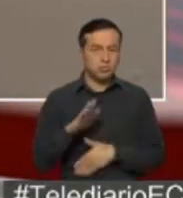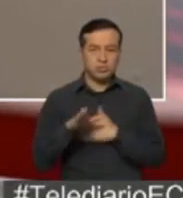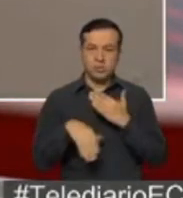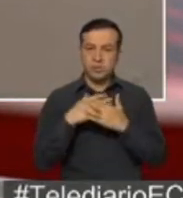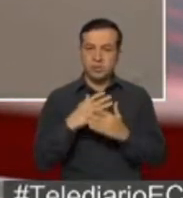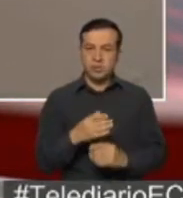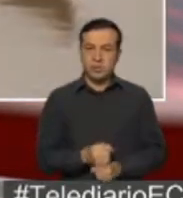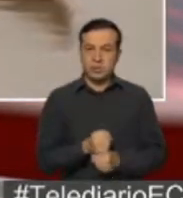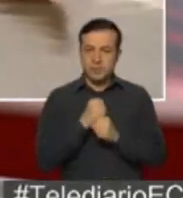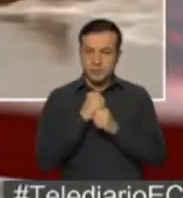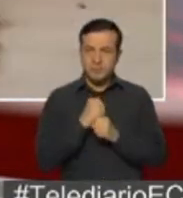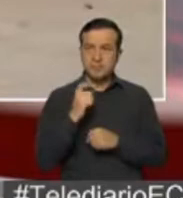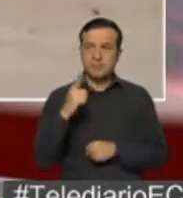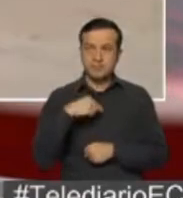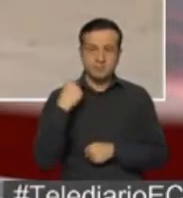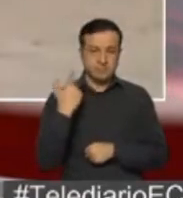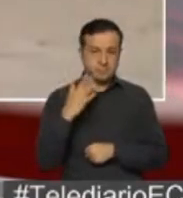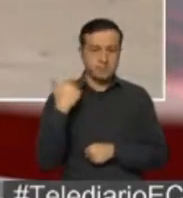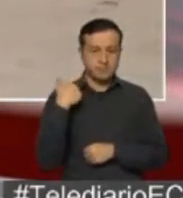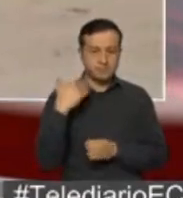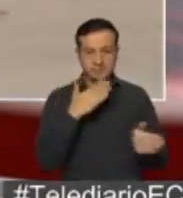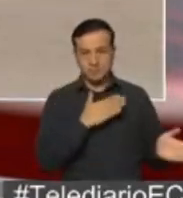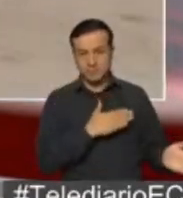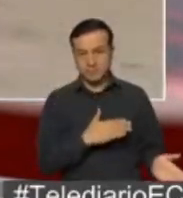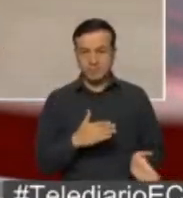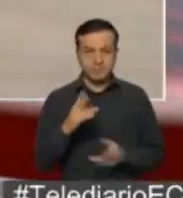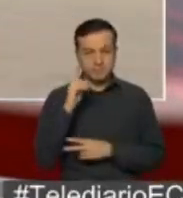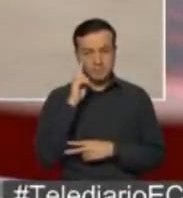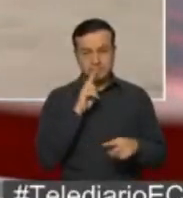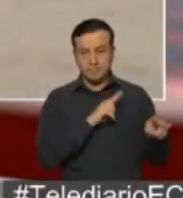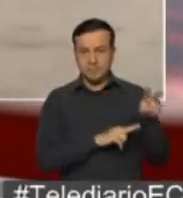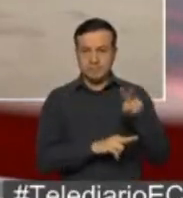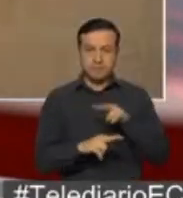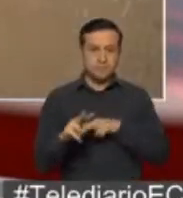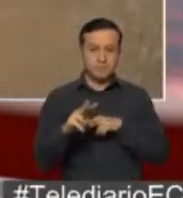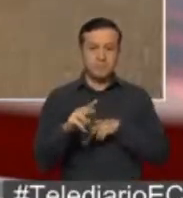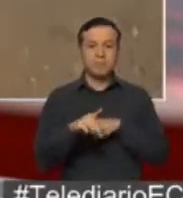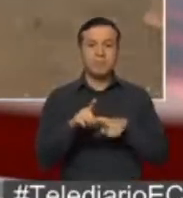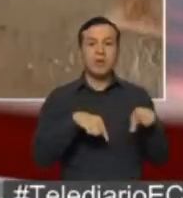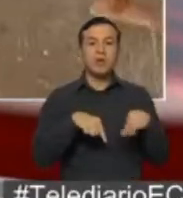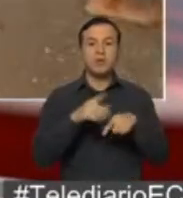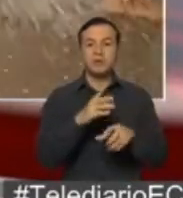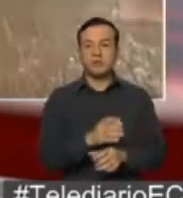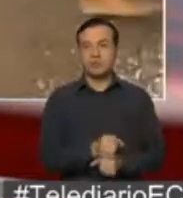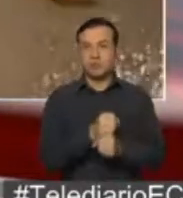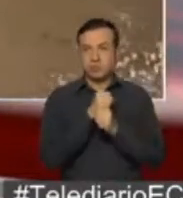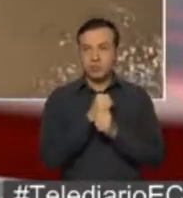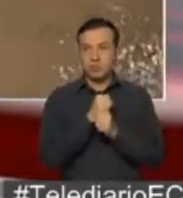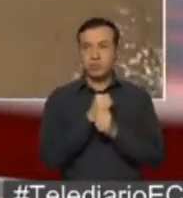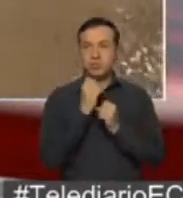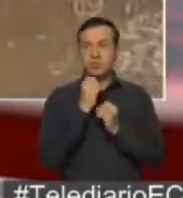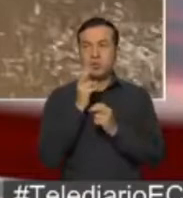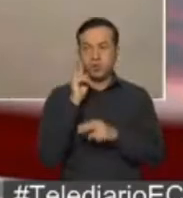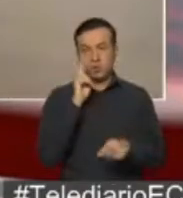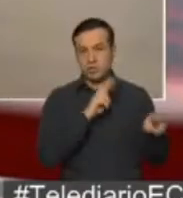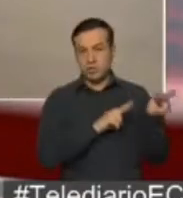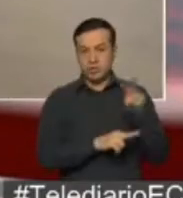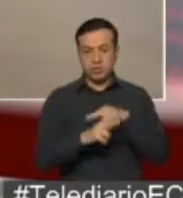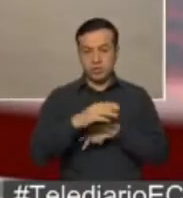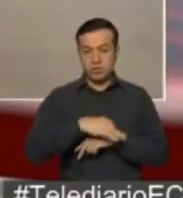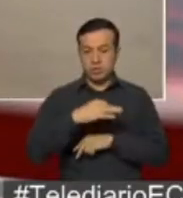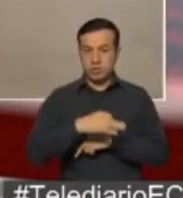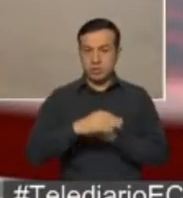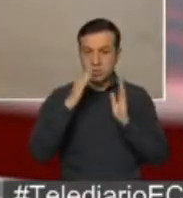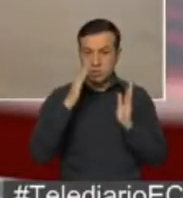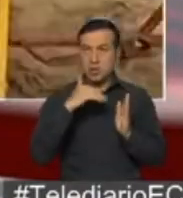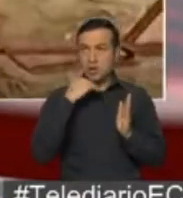seguridad. Yeah. Nosotros tenemos activadas nuestras salas de monitoreo de transporte seguro, en las que podemos monitorear a tiempo real